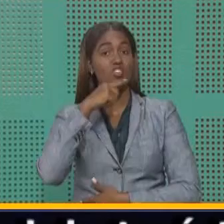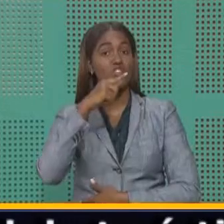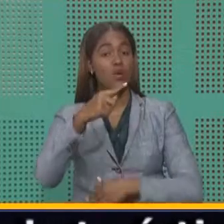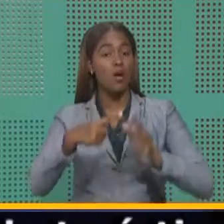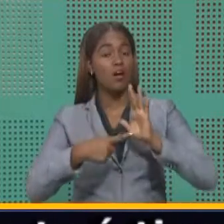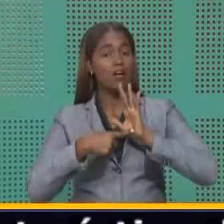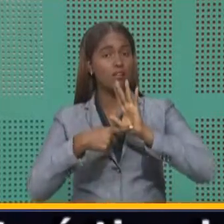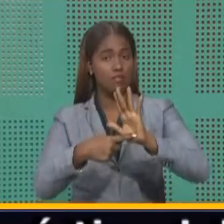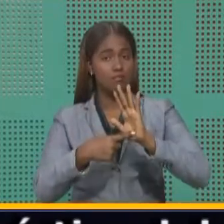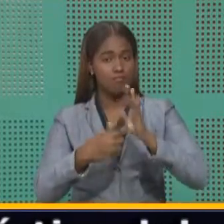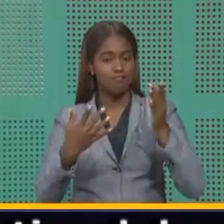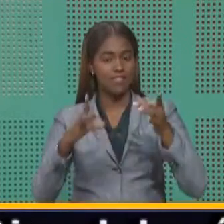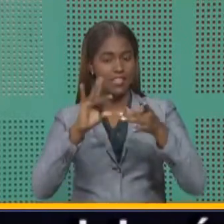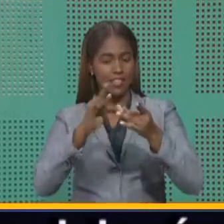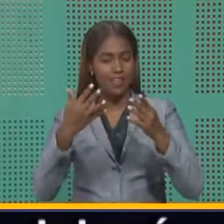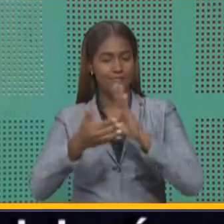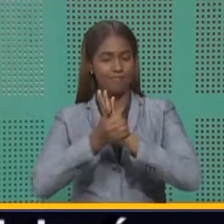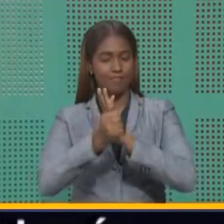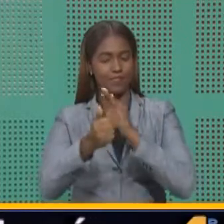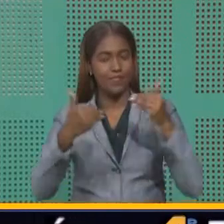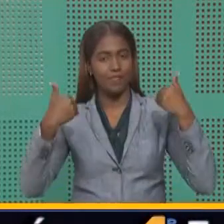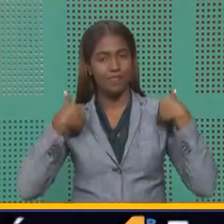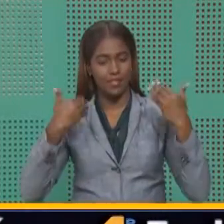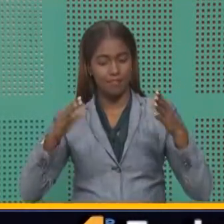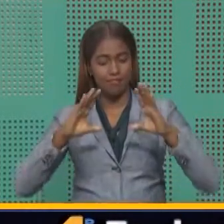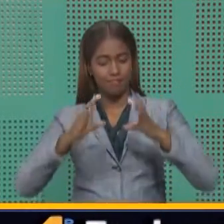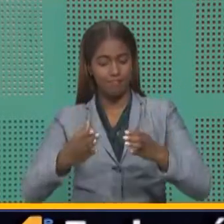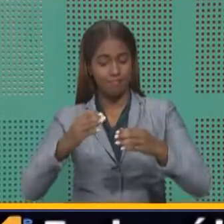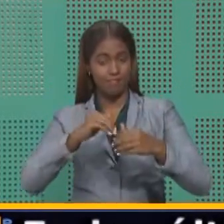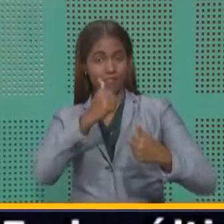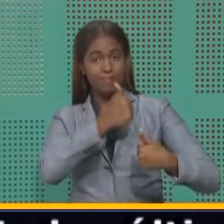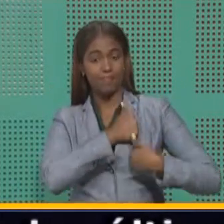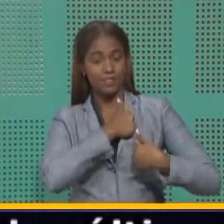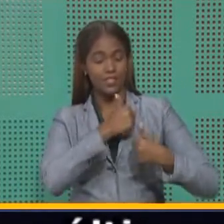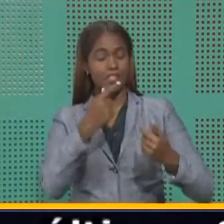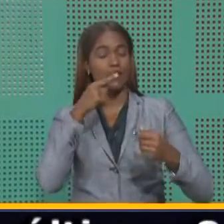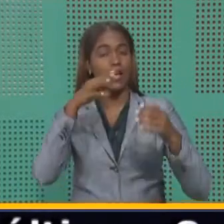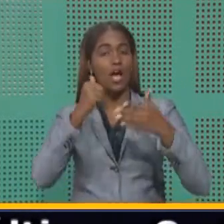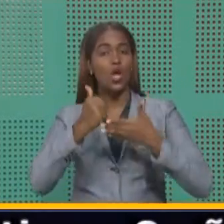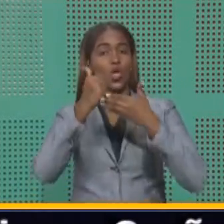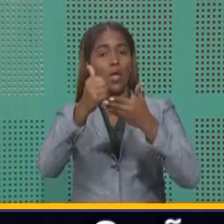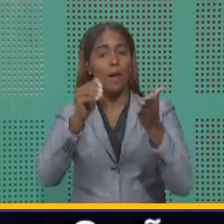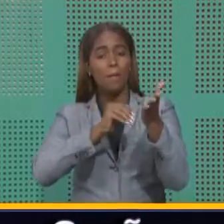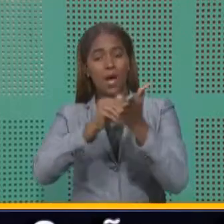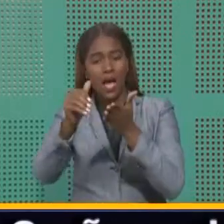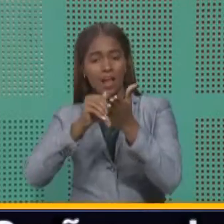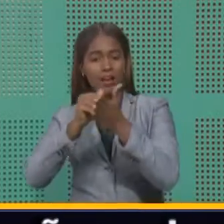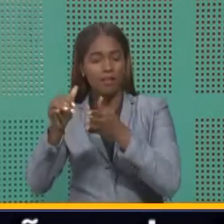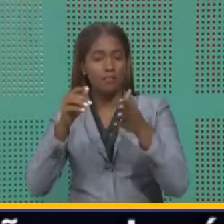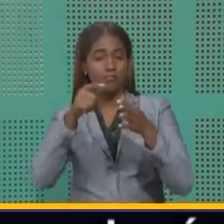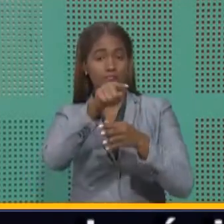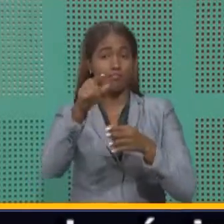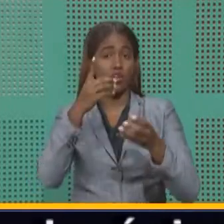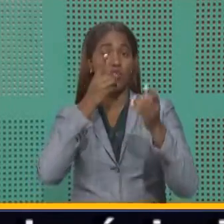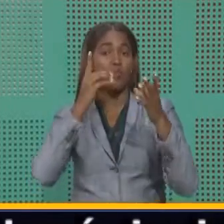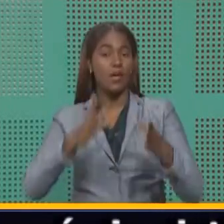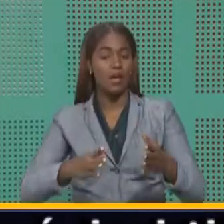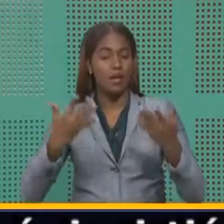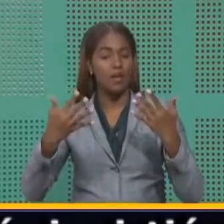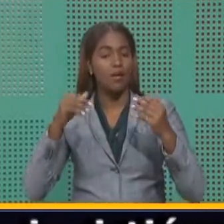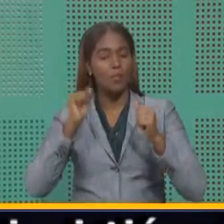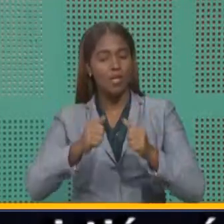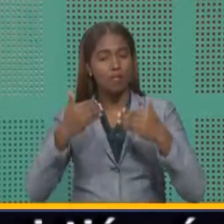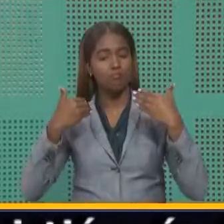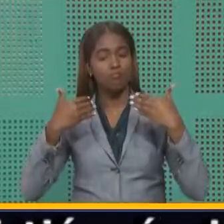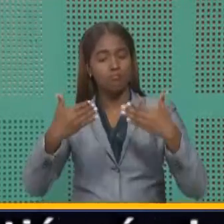de la capacidad que tiene este cual calmado y ayudar a que miles de dominicanos puedan accesar a